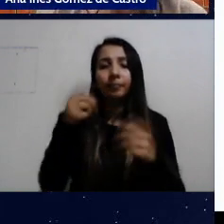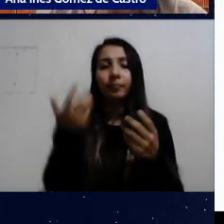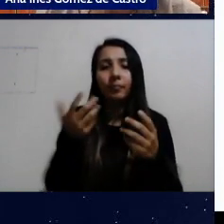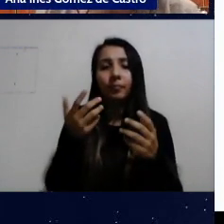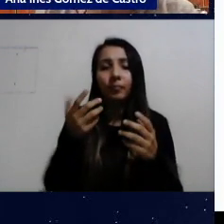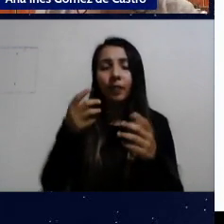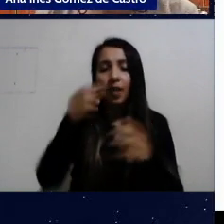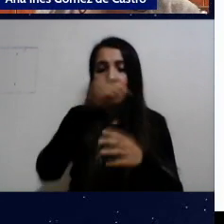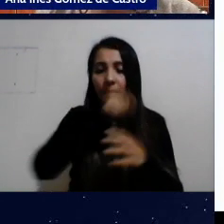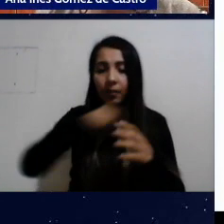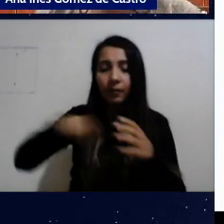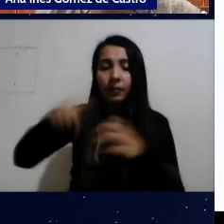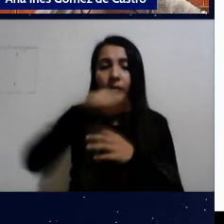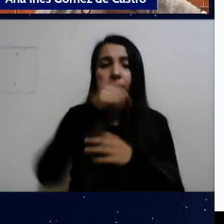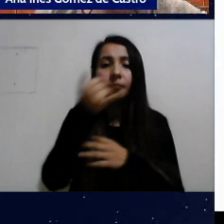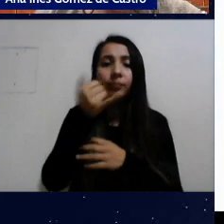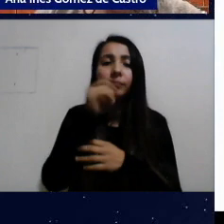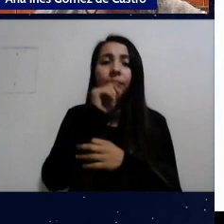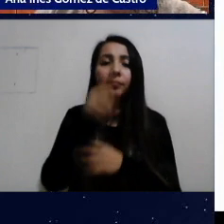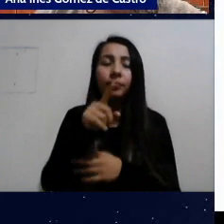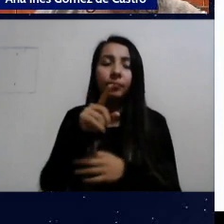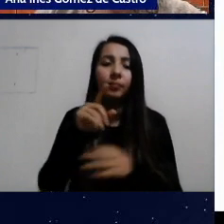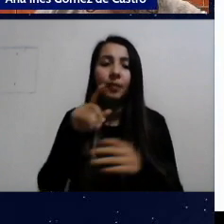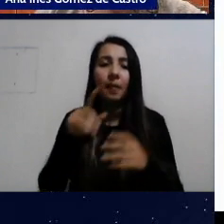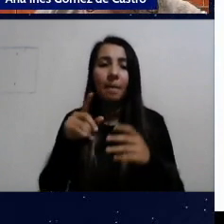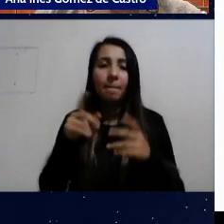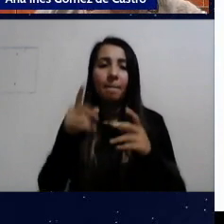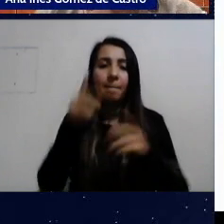los aminoácidos en estos discos. ¿Vale?